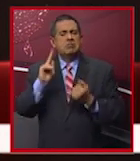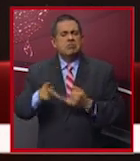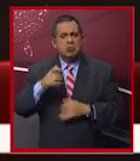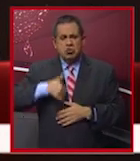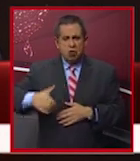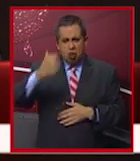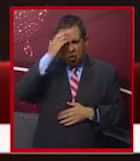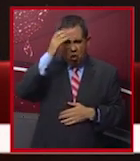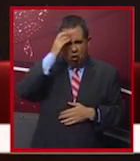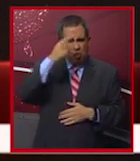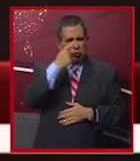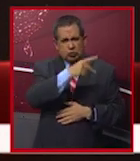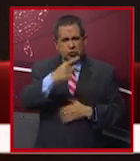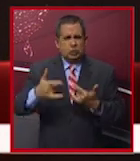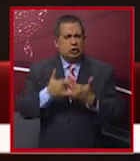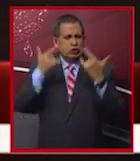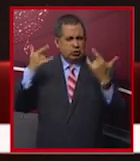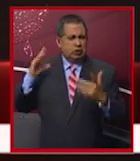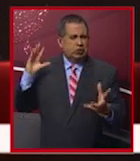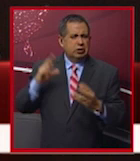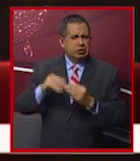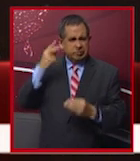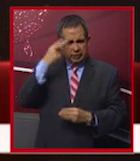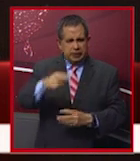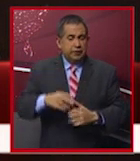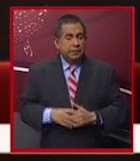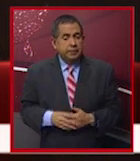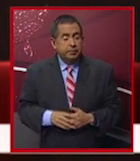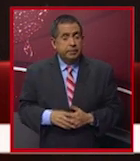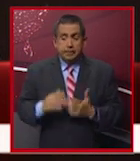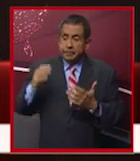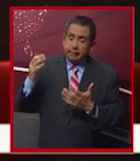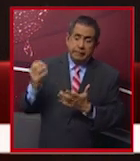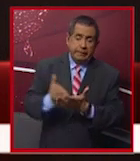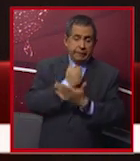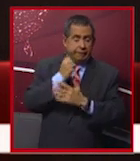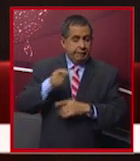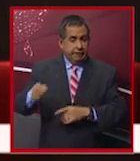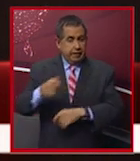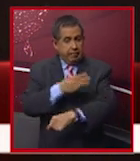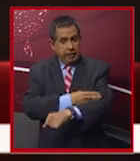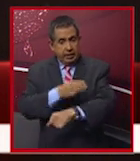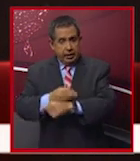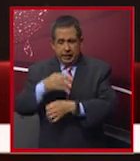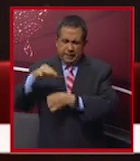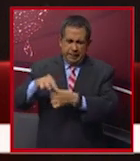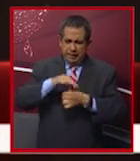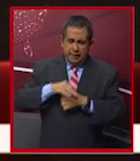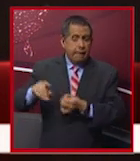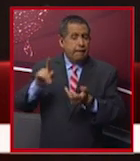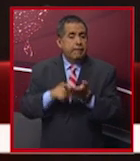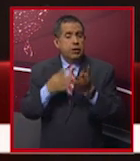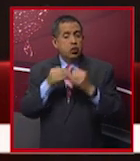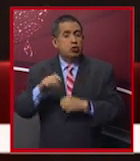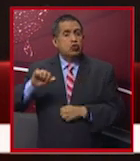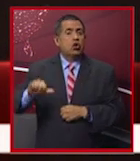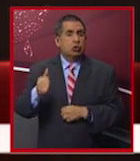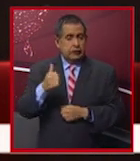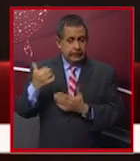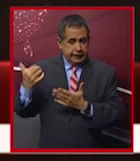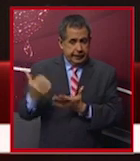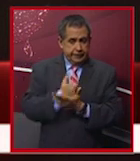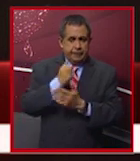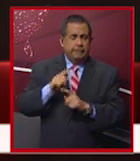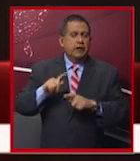todos nuestra propia historia nacional. Y el triunfo del coahuilense en las elecciones de 1911 para